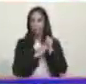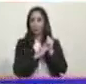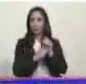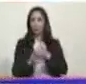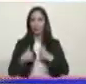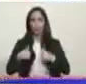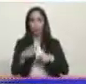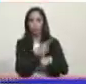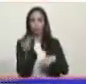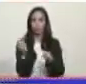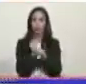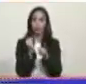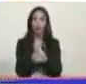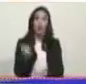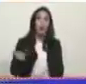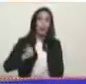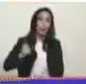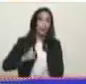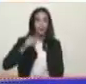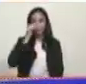Fíjense ustedes, no es cualquier cosa.